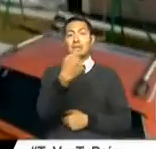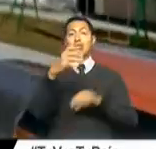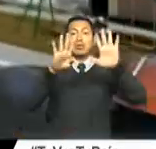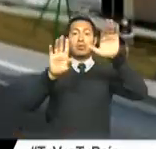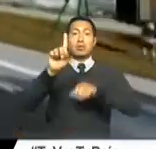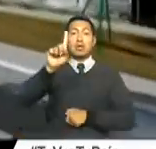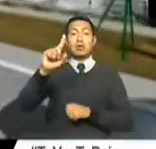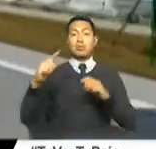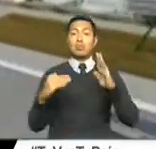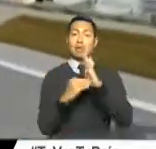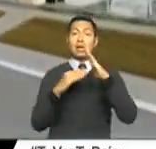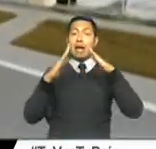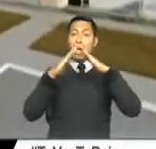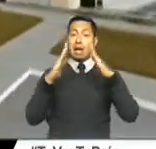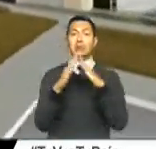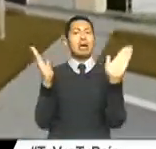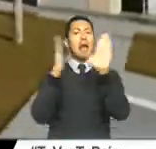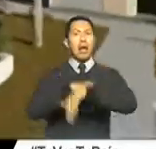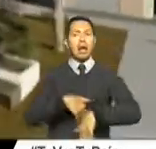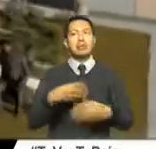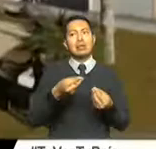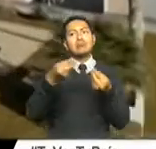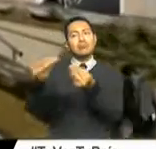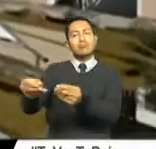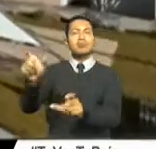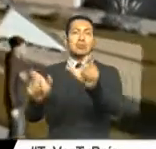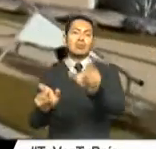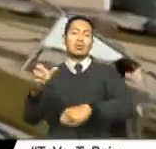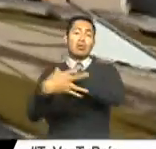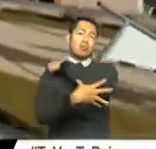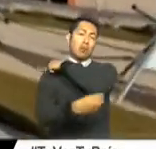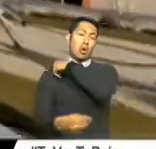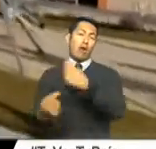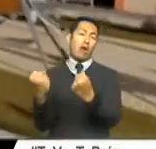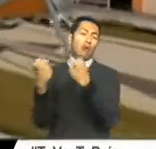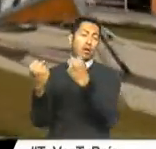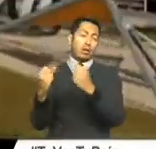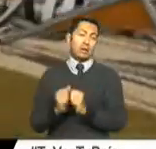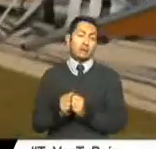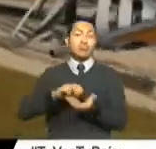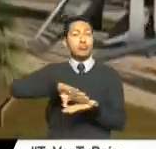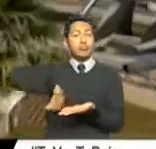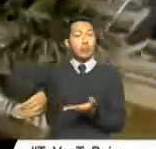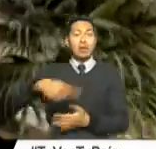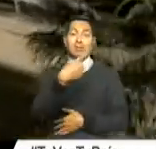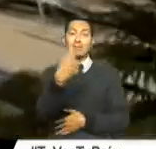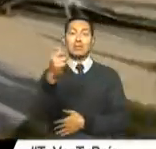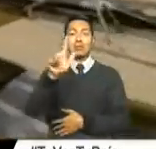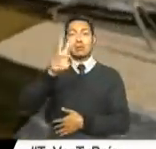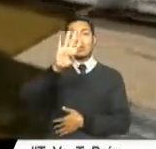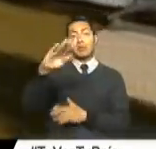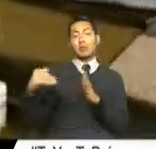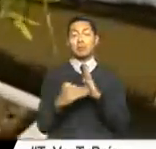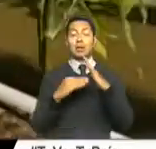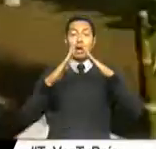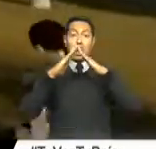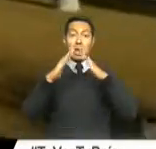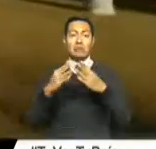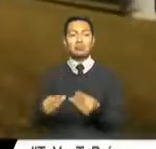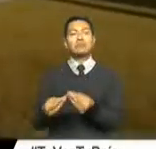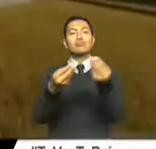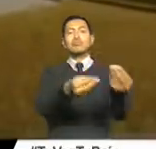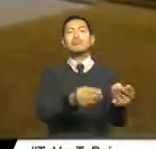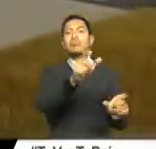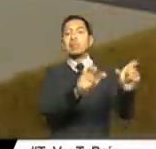forma gratuita a personas en estado de indefensión y las restantes 134 mil viviendas serán entregadas a personas en situación